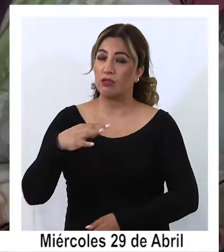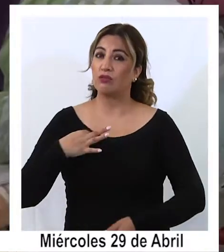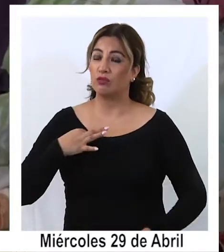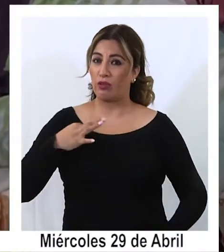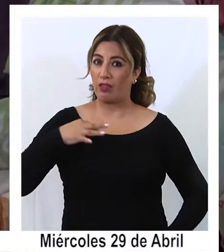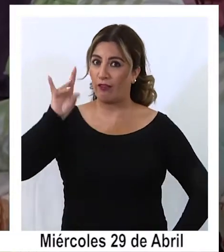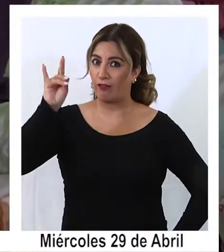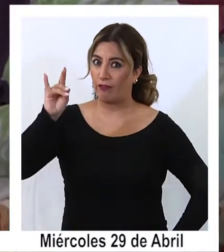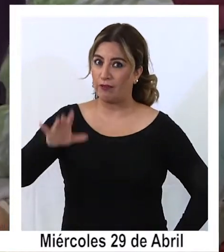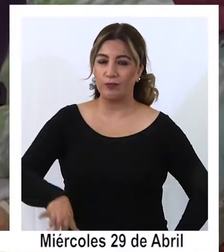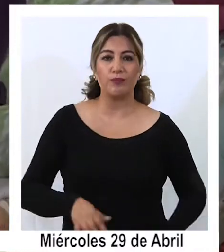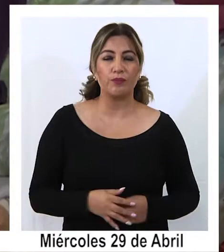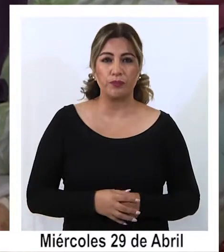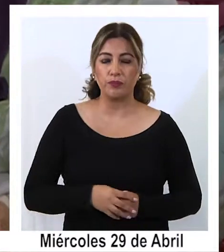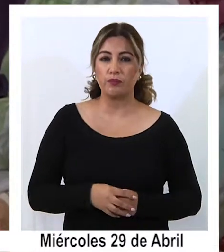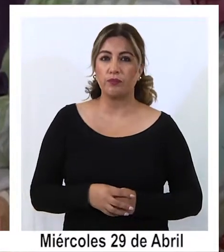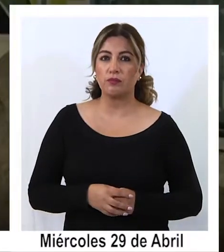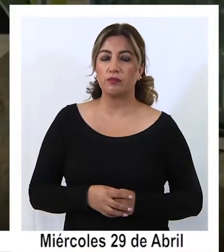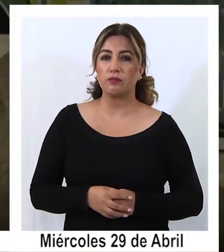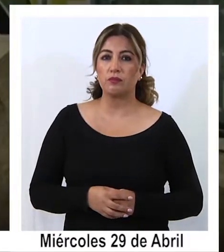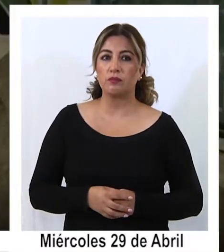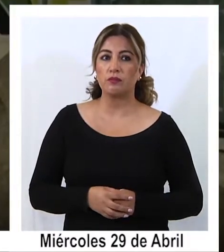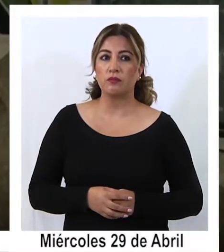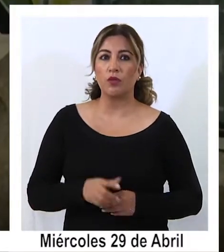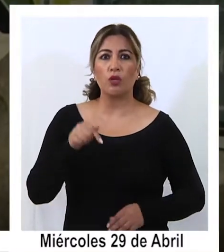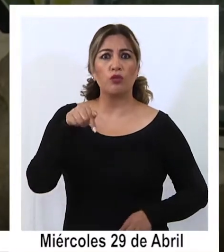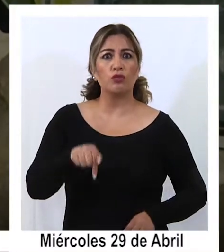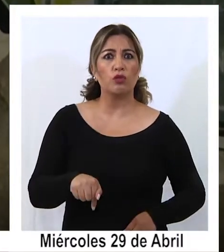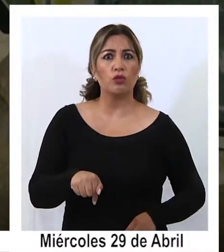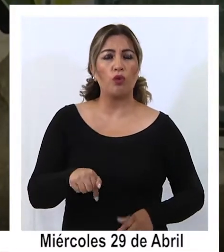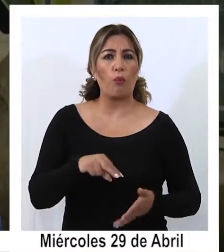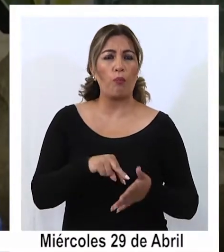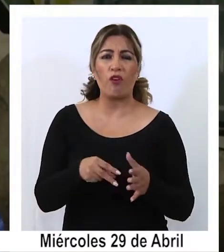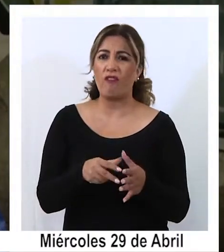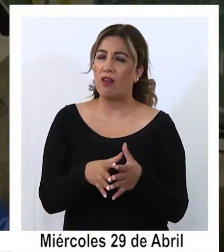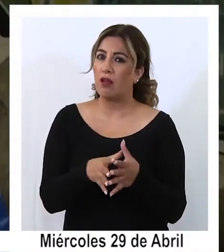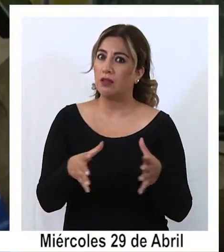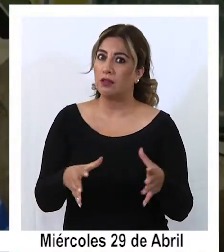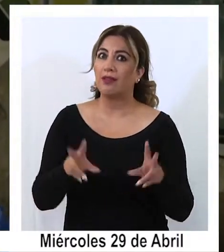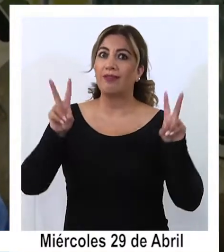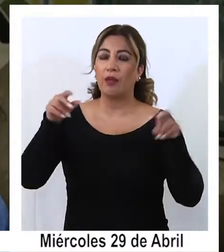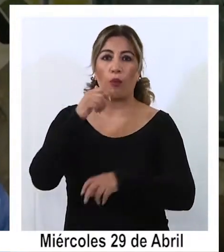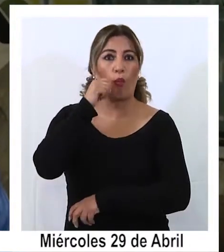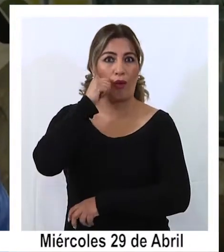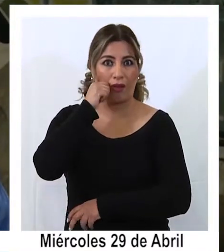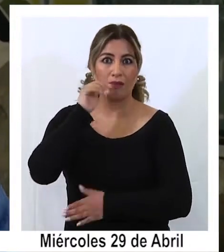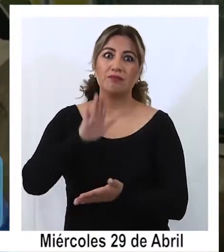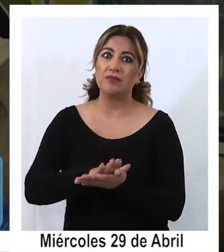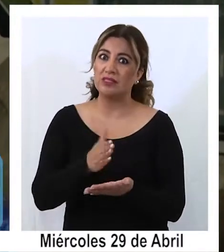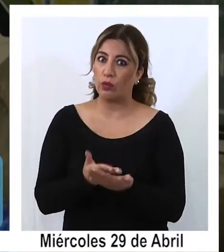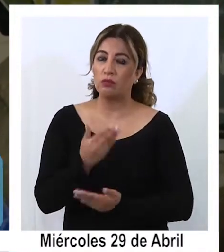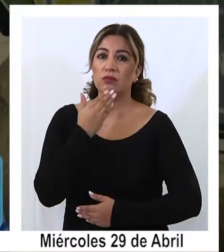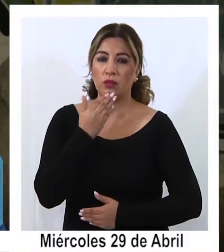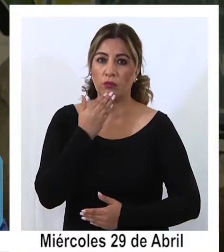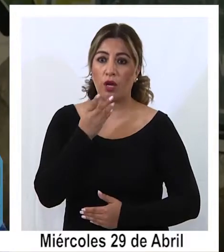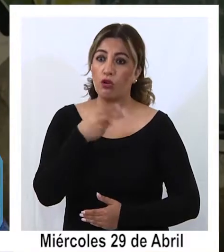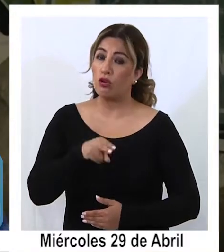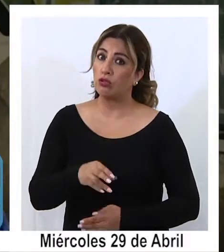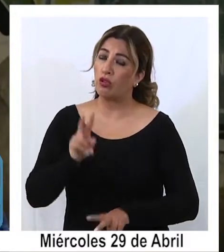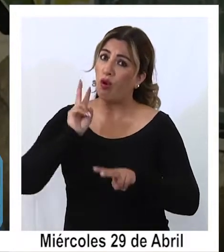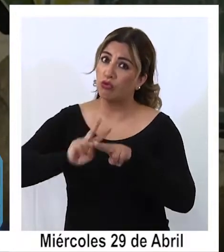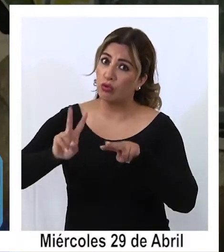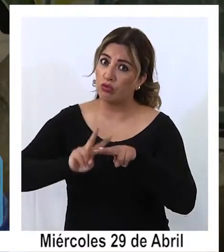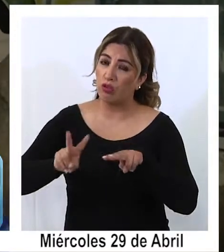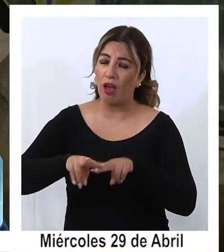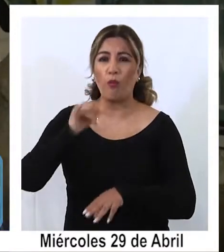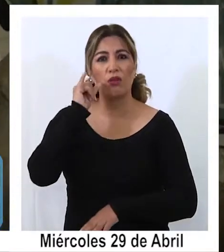ciudadanos bolivianos. Acá nosotros teníamos un problema humanitario y sanitario, y lo abordamos como